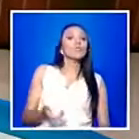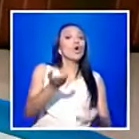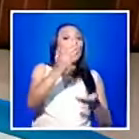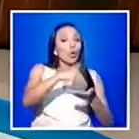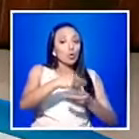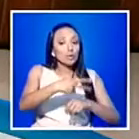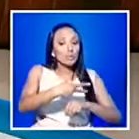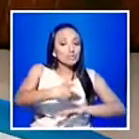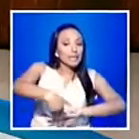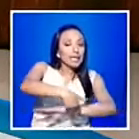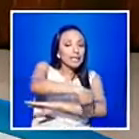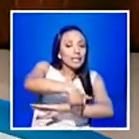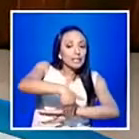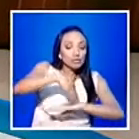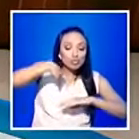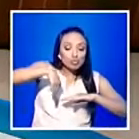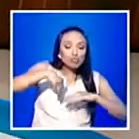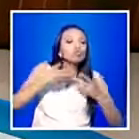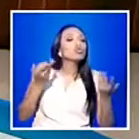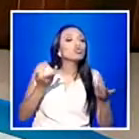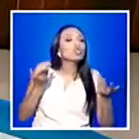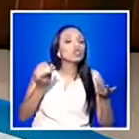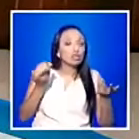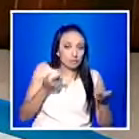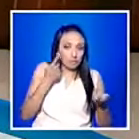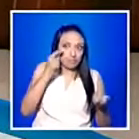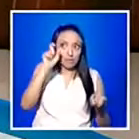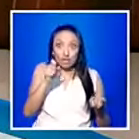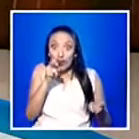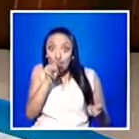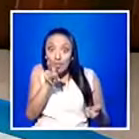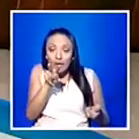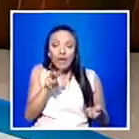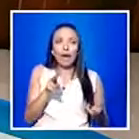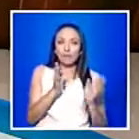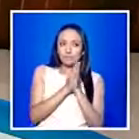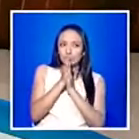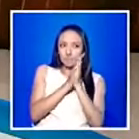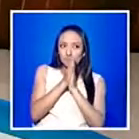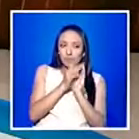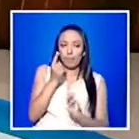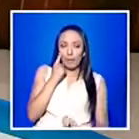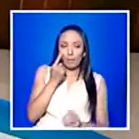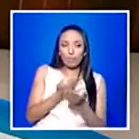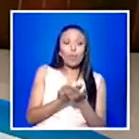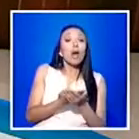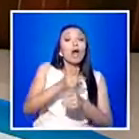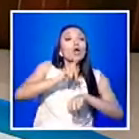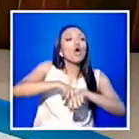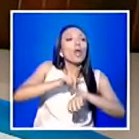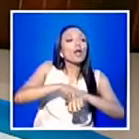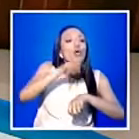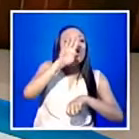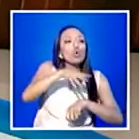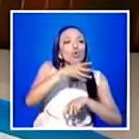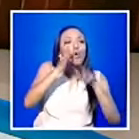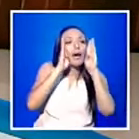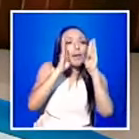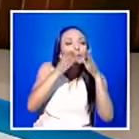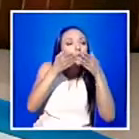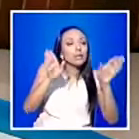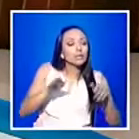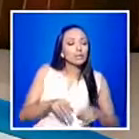Reiteremos, sobre todo, mi querida Silvia, dónde están ubicados y los horarios de atención, que es sumamente importante.